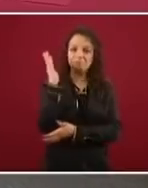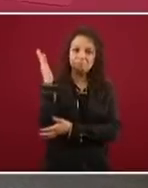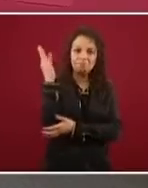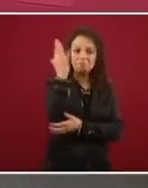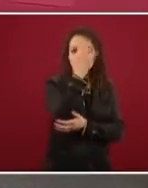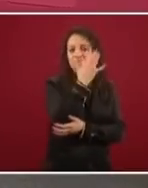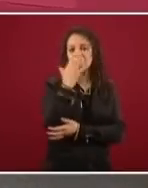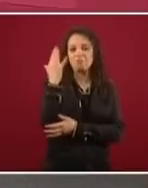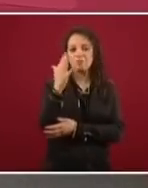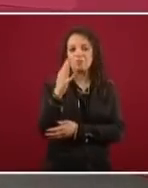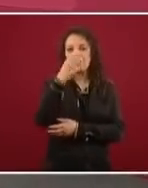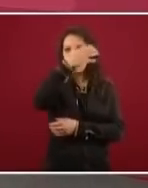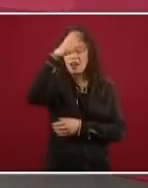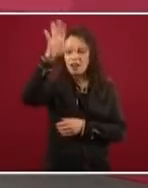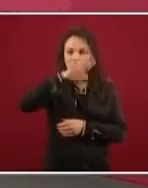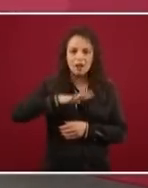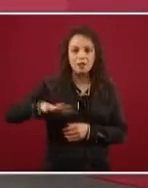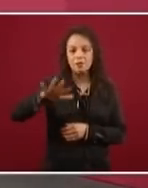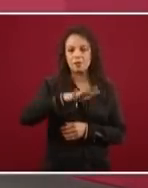sin embargo